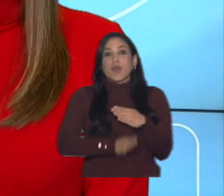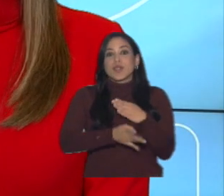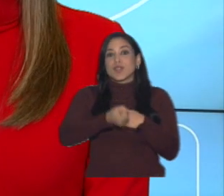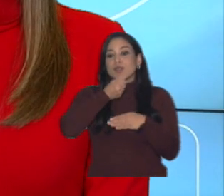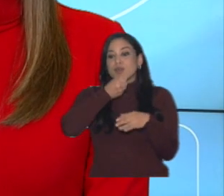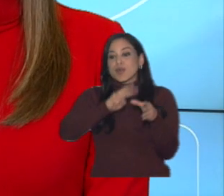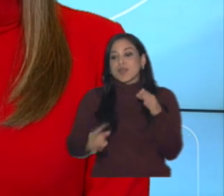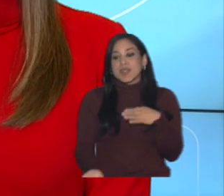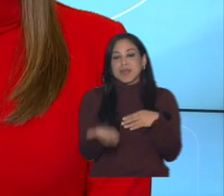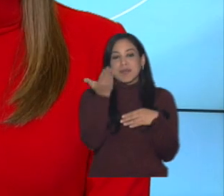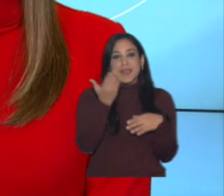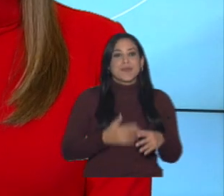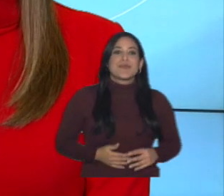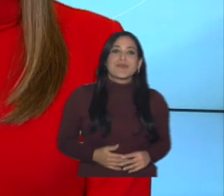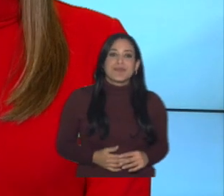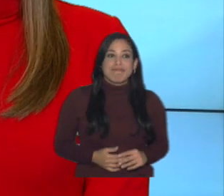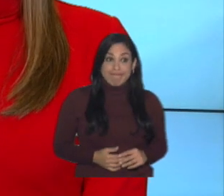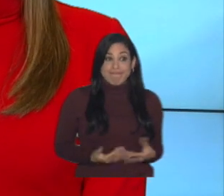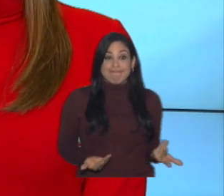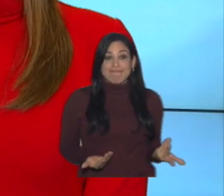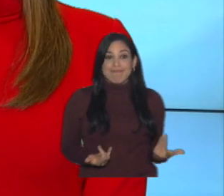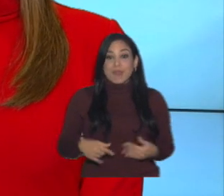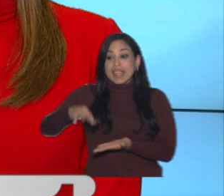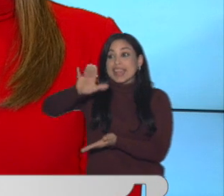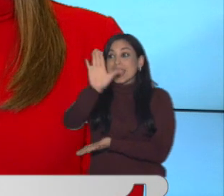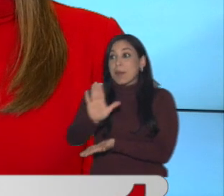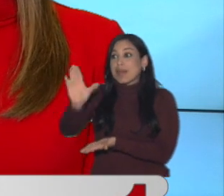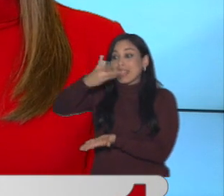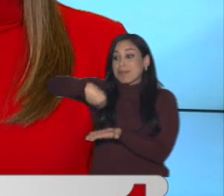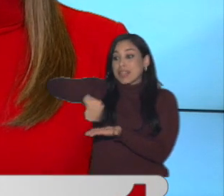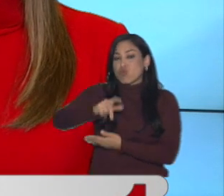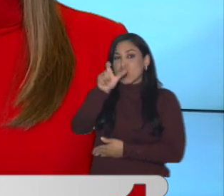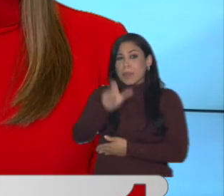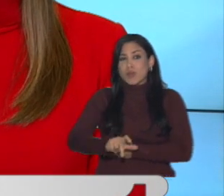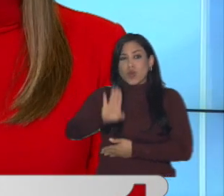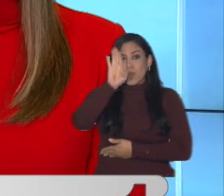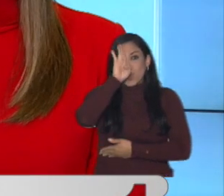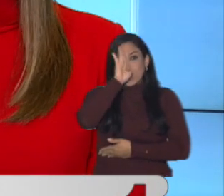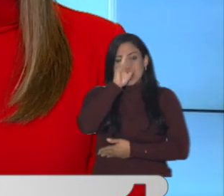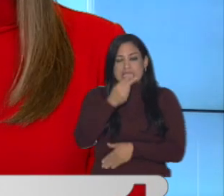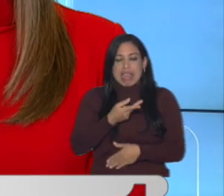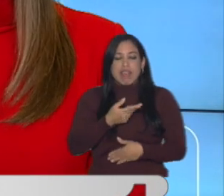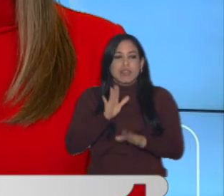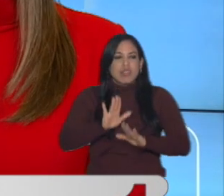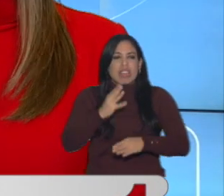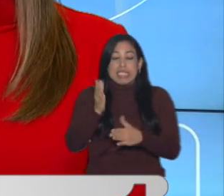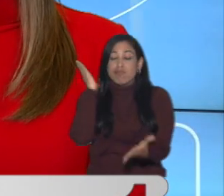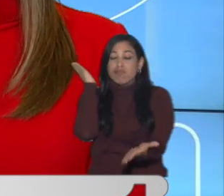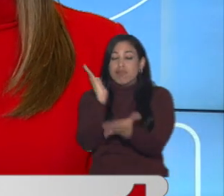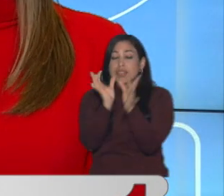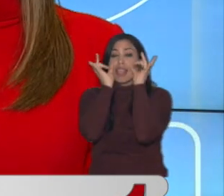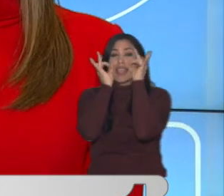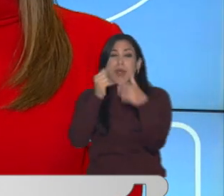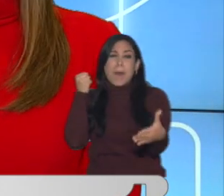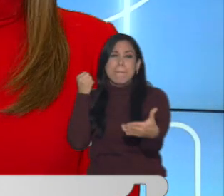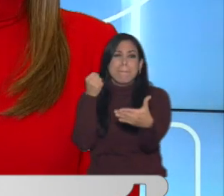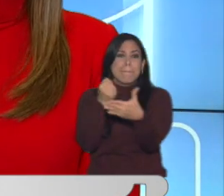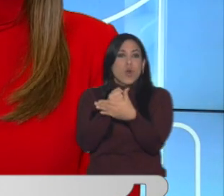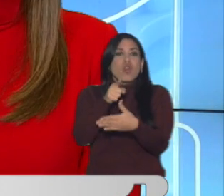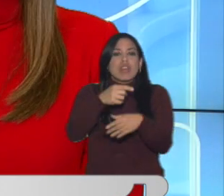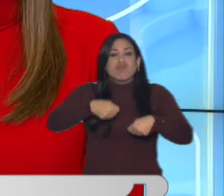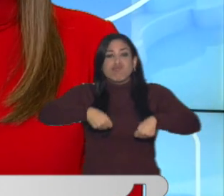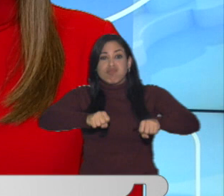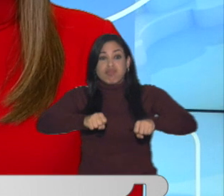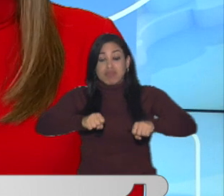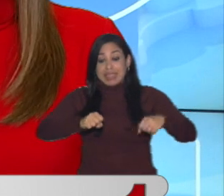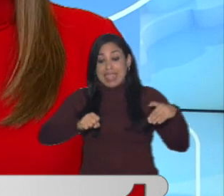Seguimos en Noticentro 1 CMI. En el Atlántico, un uniformado de la policía ocasionó un grave accidente de tránsito al